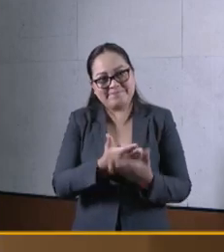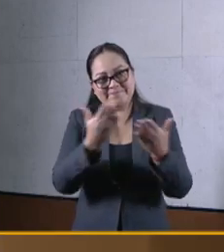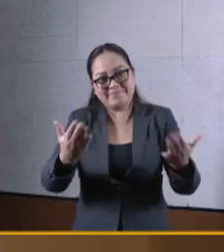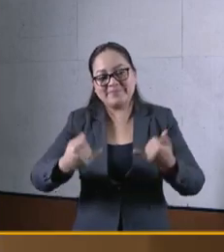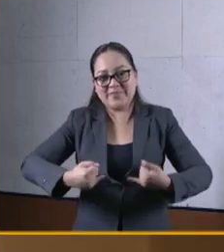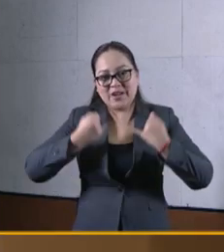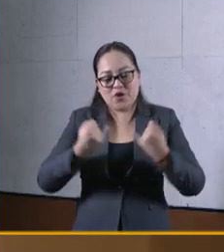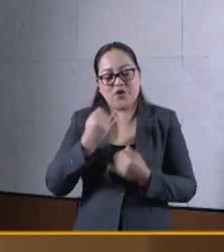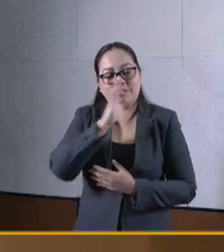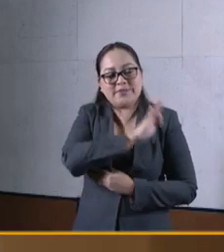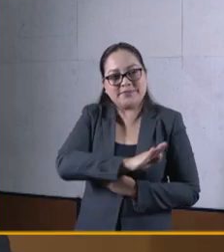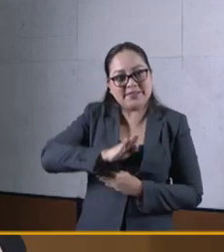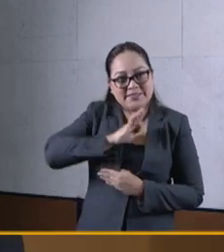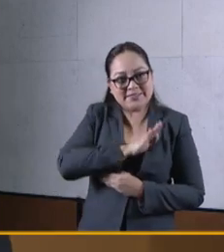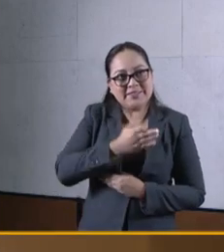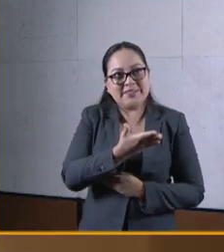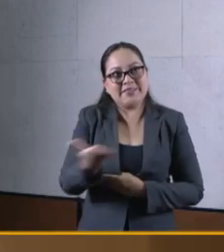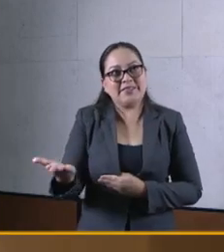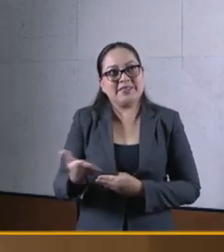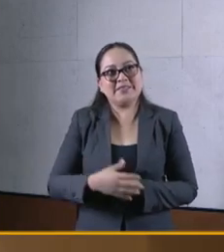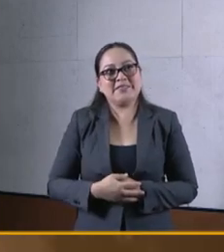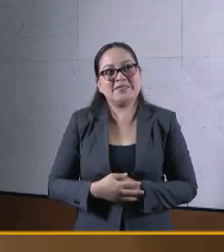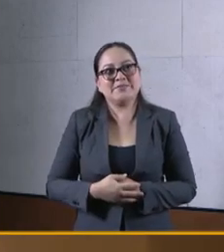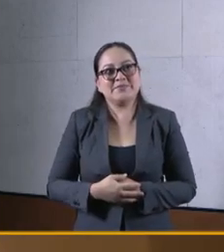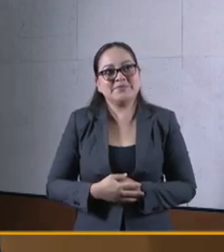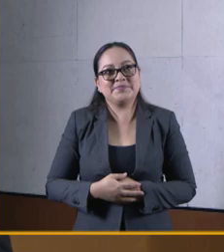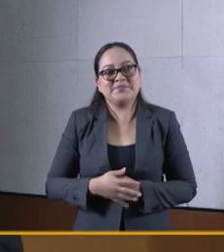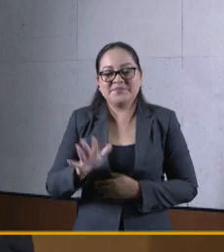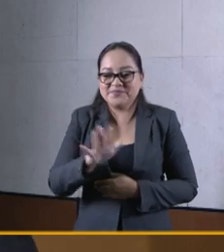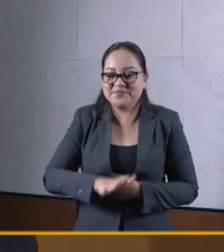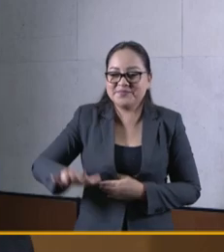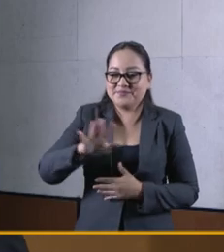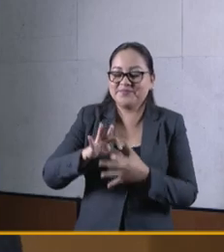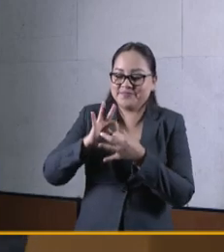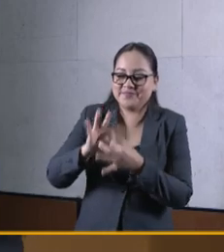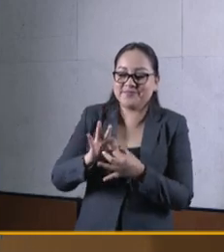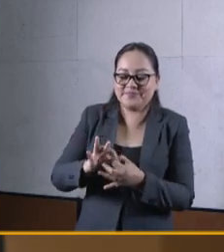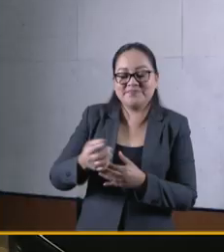y mil felicidades que por nuestra raza hables